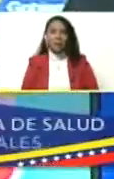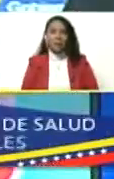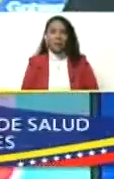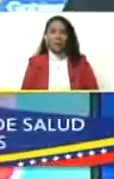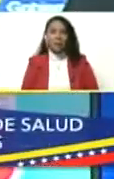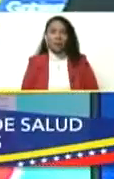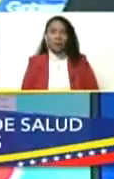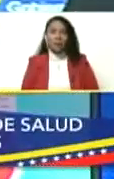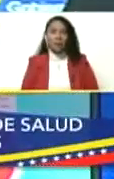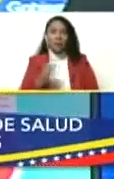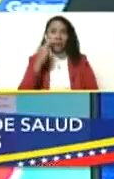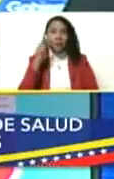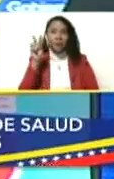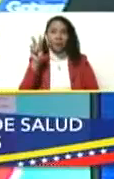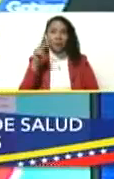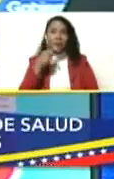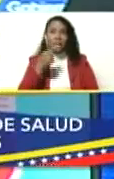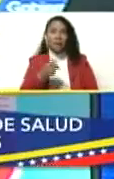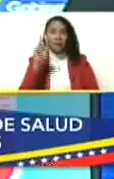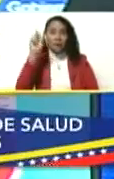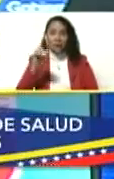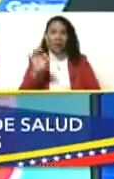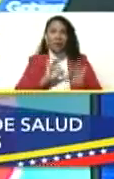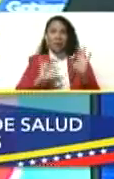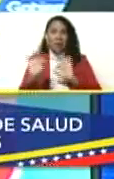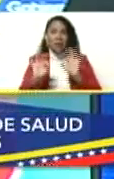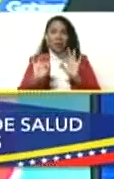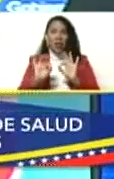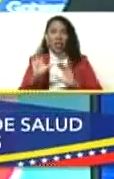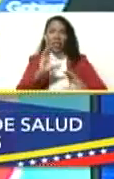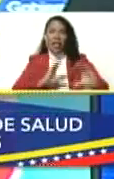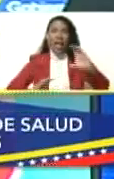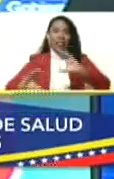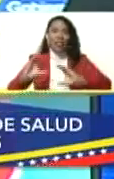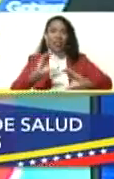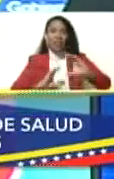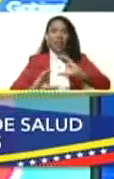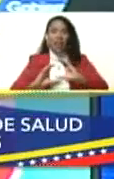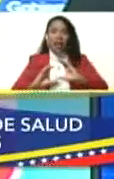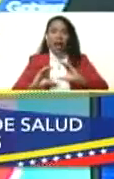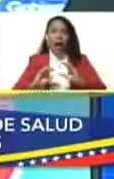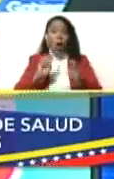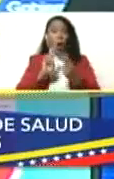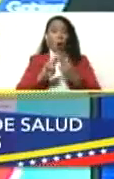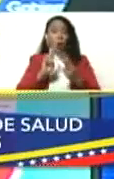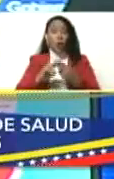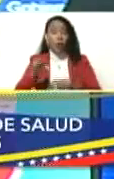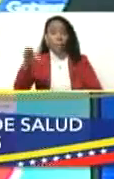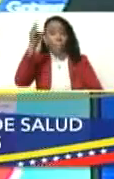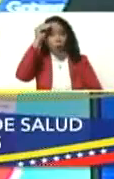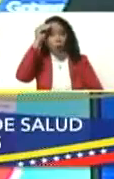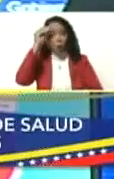También lo decía, la preparación científica, el conocimiento,